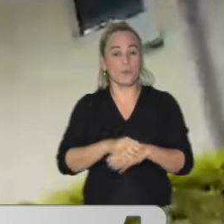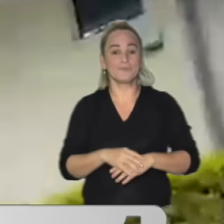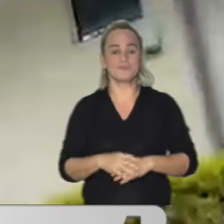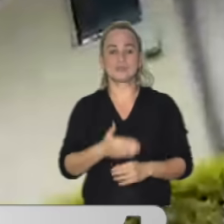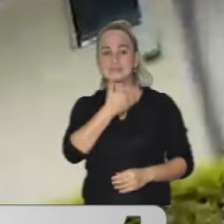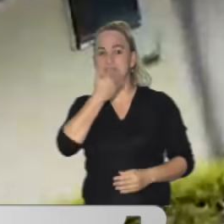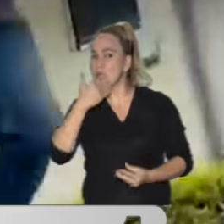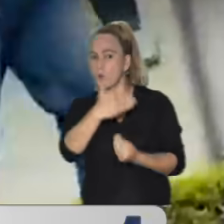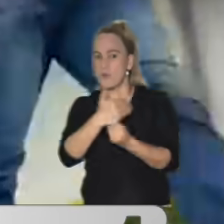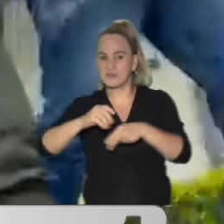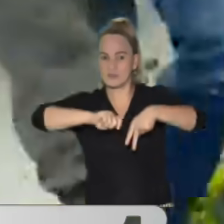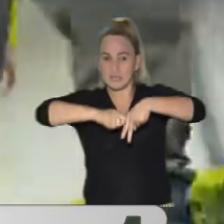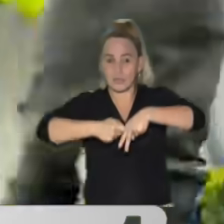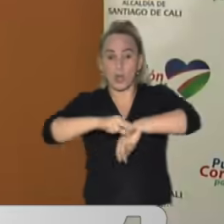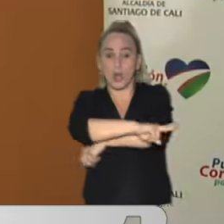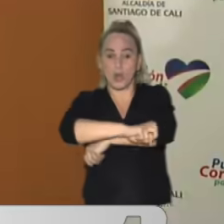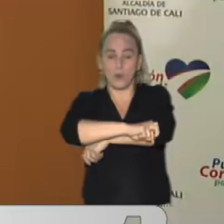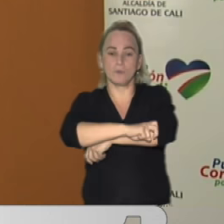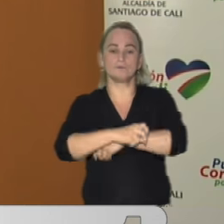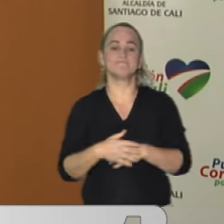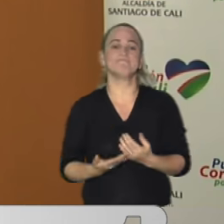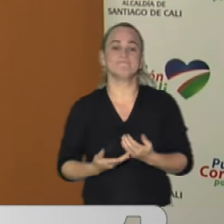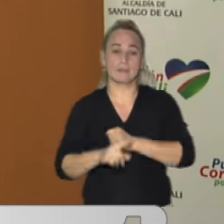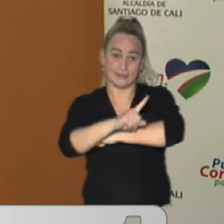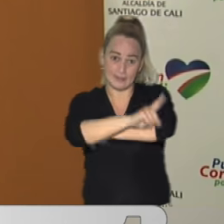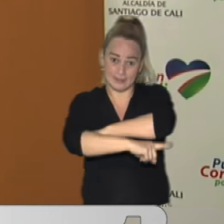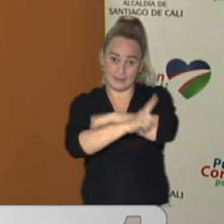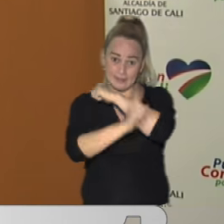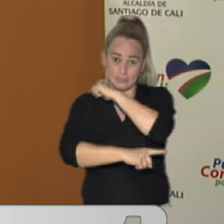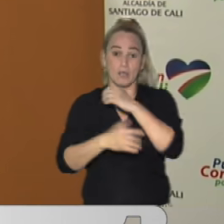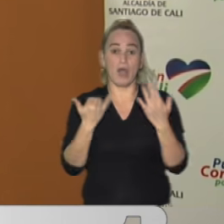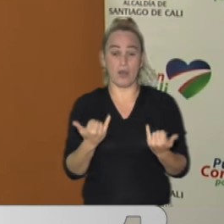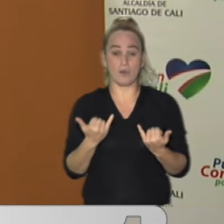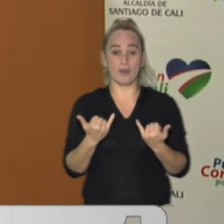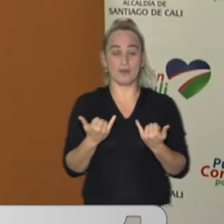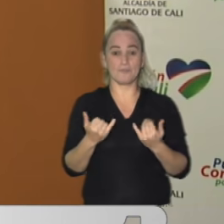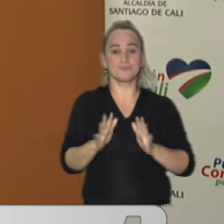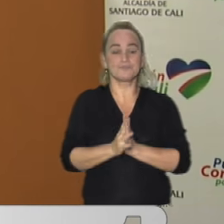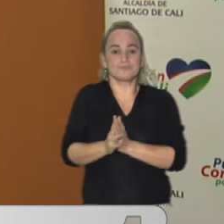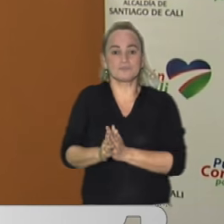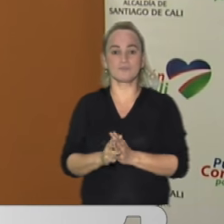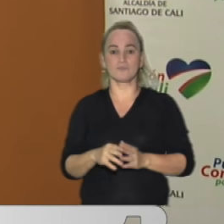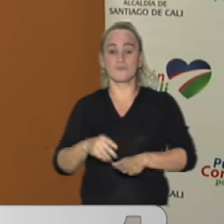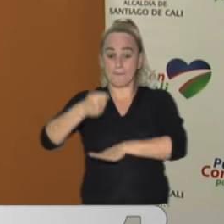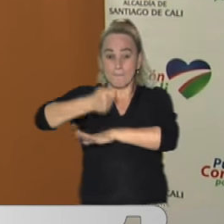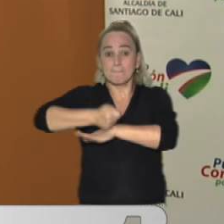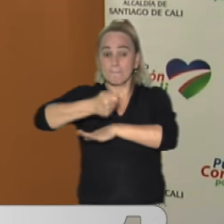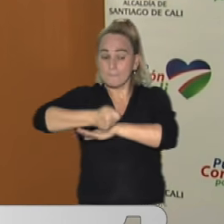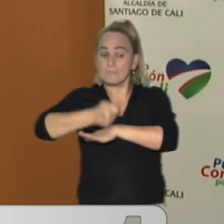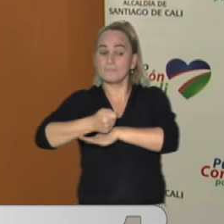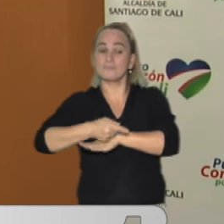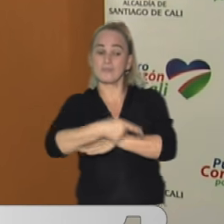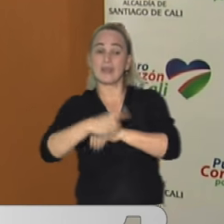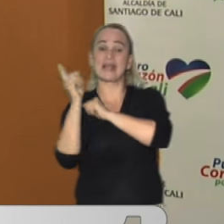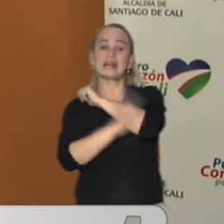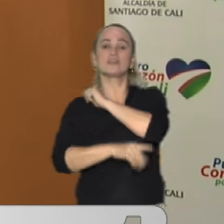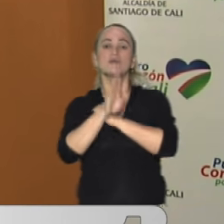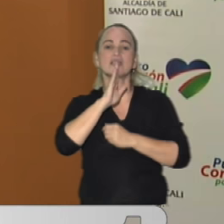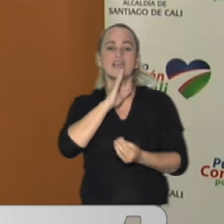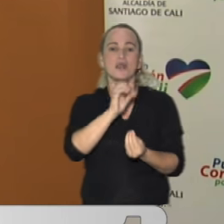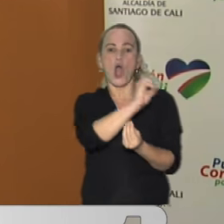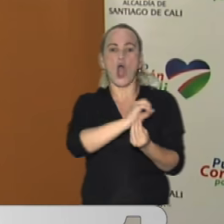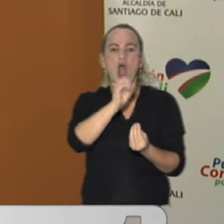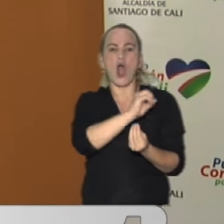secuestro simple, tortura y hurto. En este momento se llevan a cabo las audiencias de judicialización de estas 8 personas